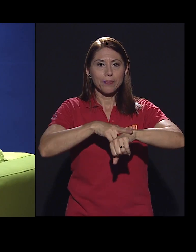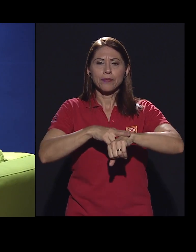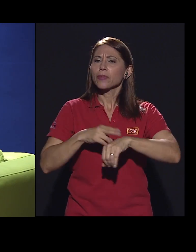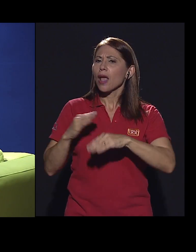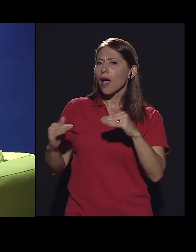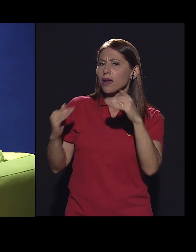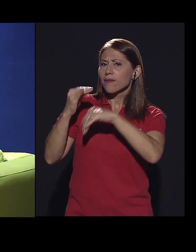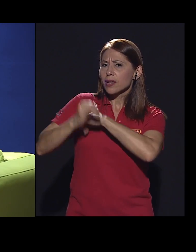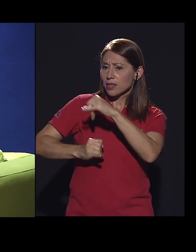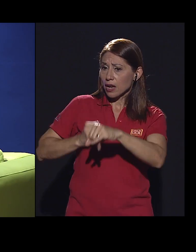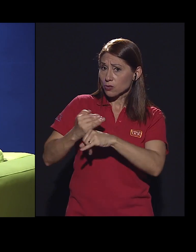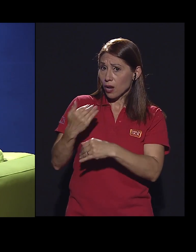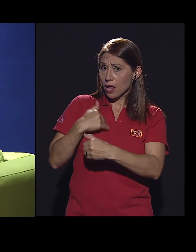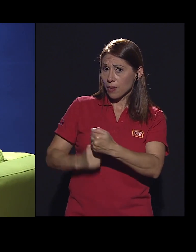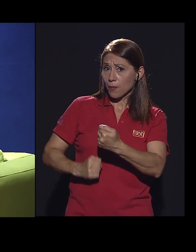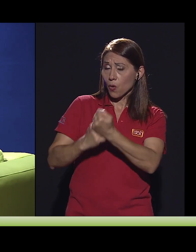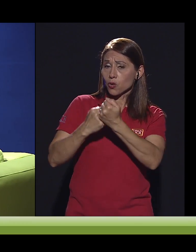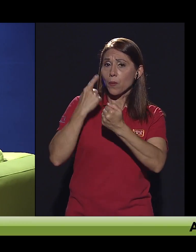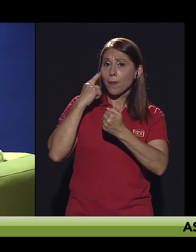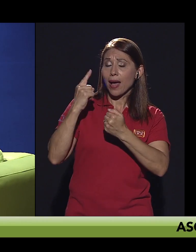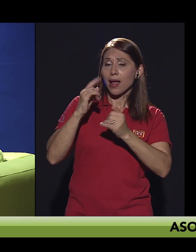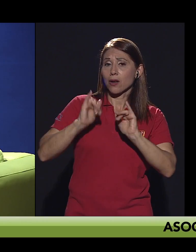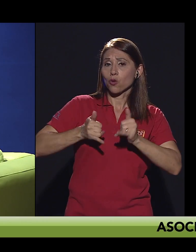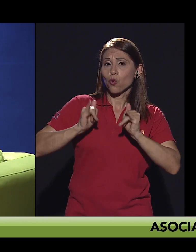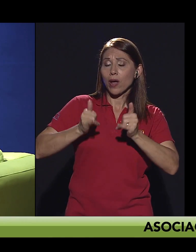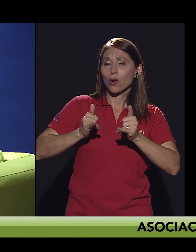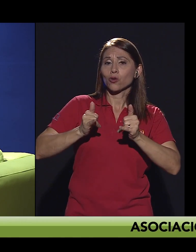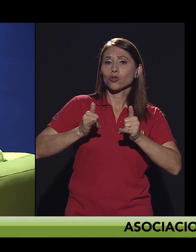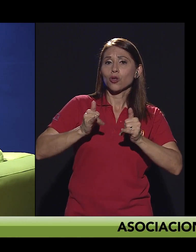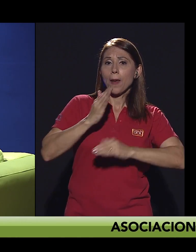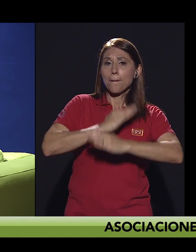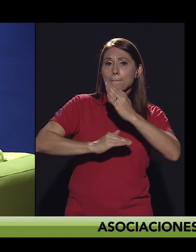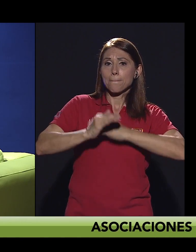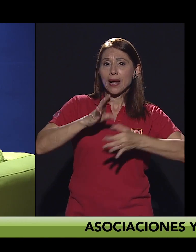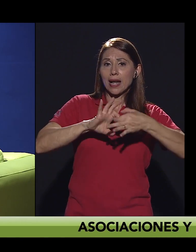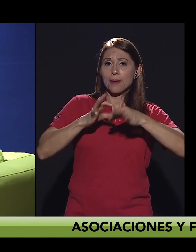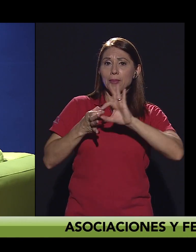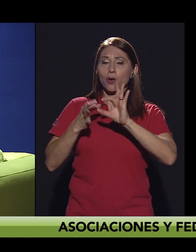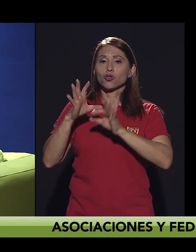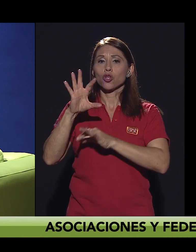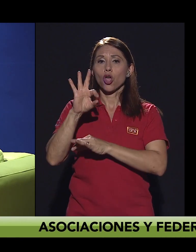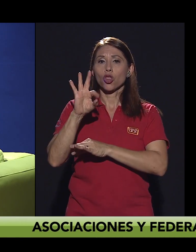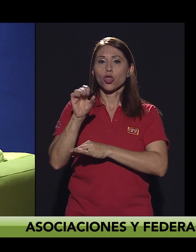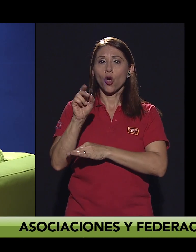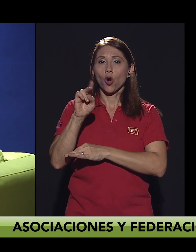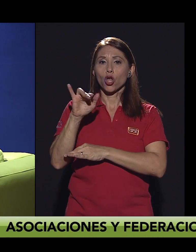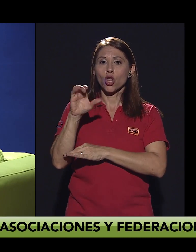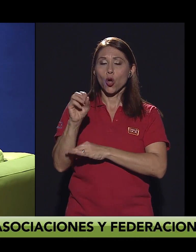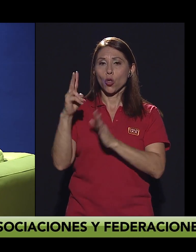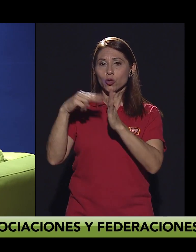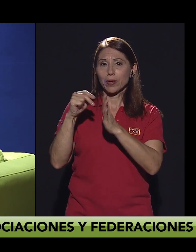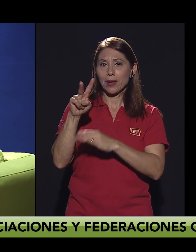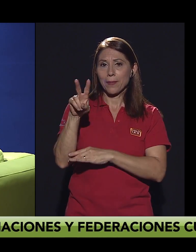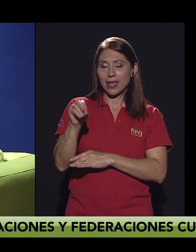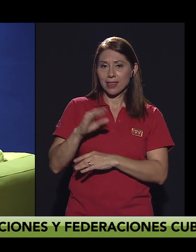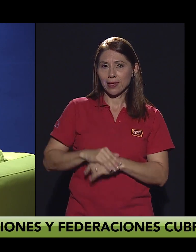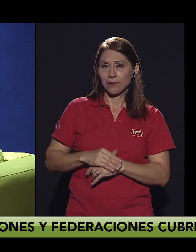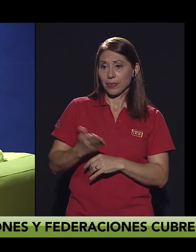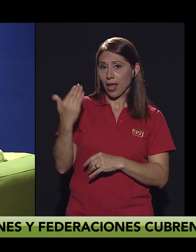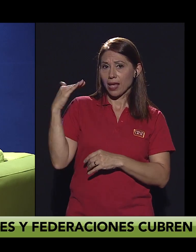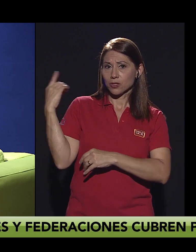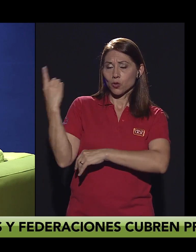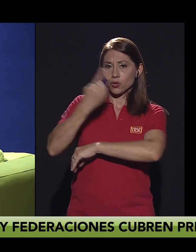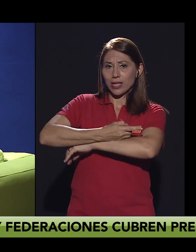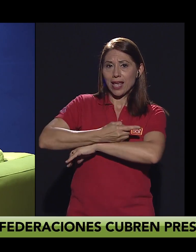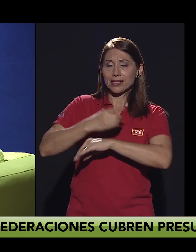hay apoyo también internacional de cara a los Juegos Paralímpicos en Tokio 2020, verdad? Hace